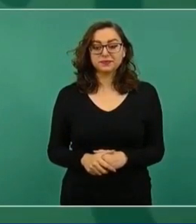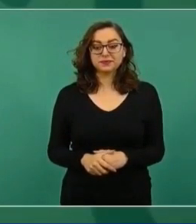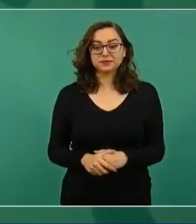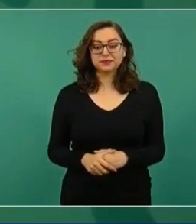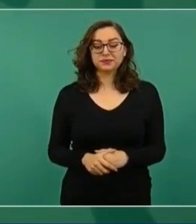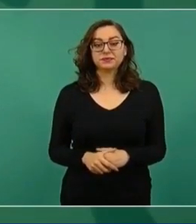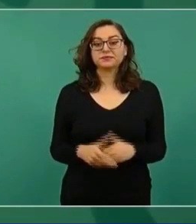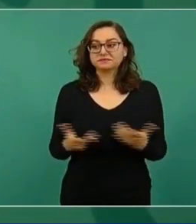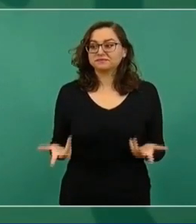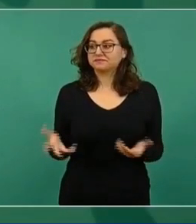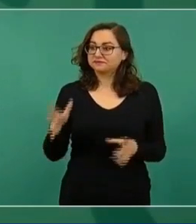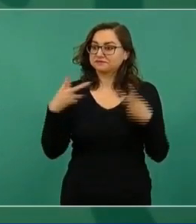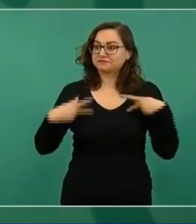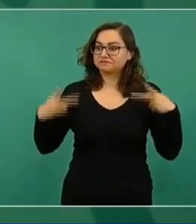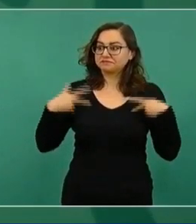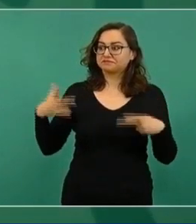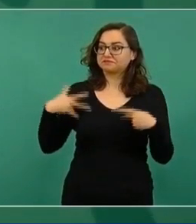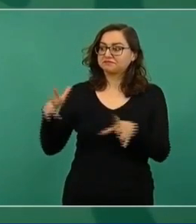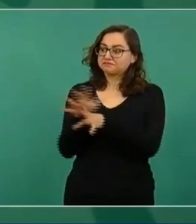no hay pobreza.